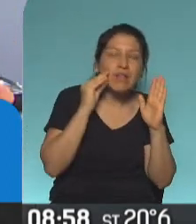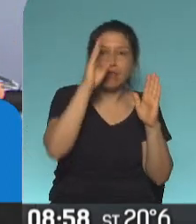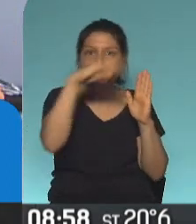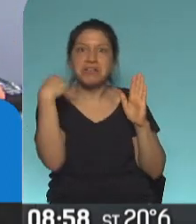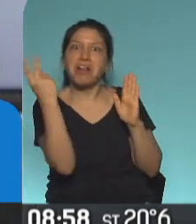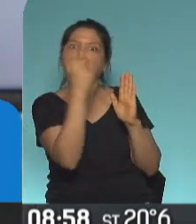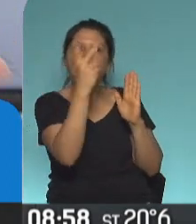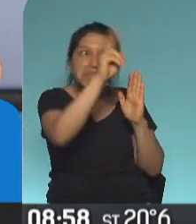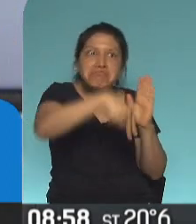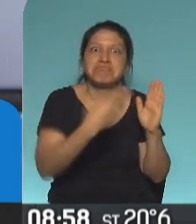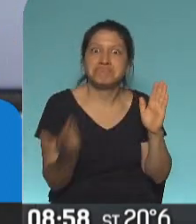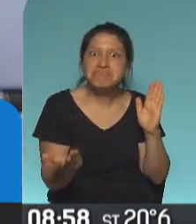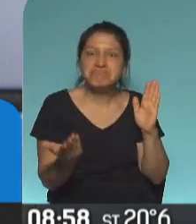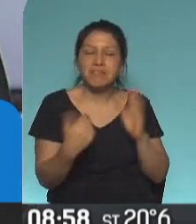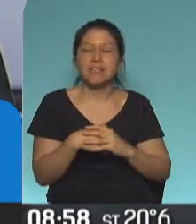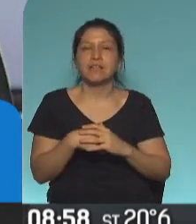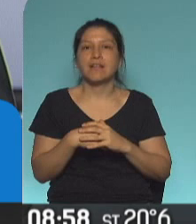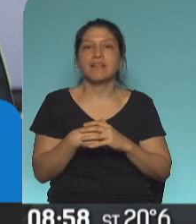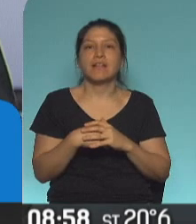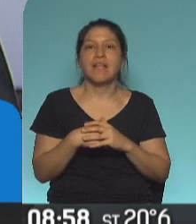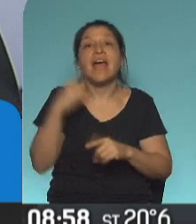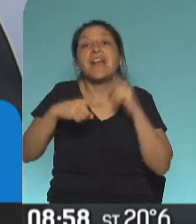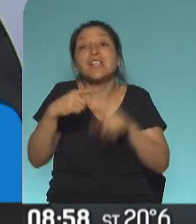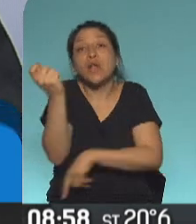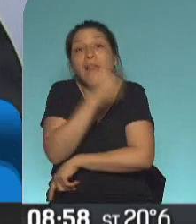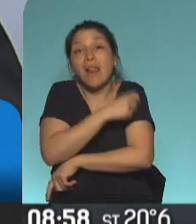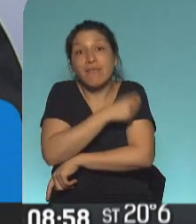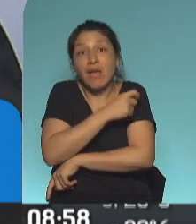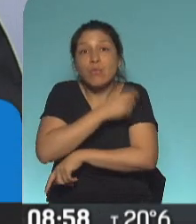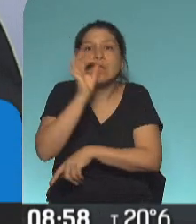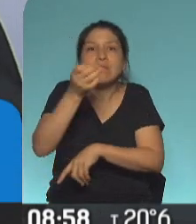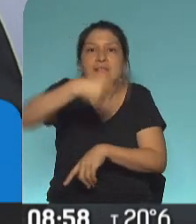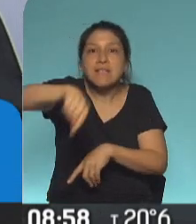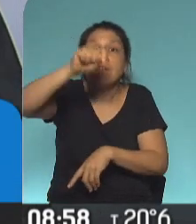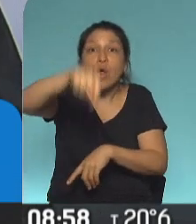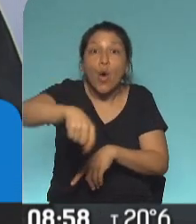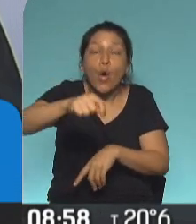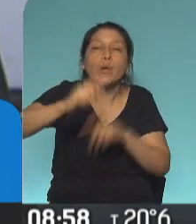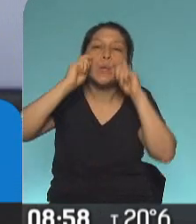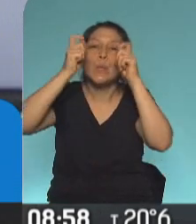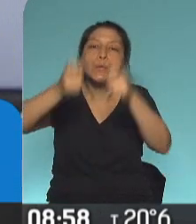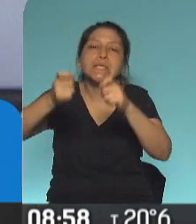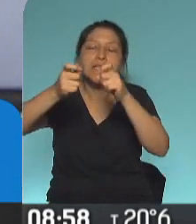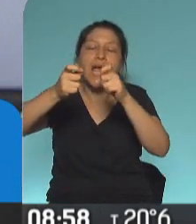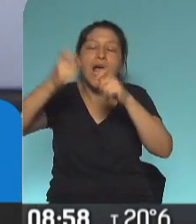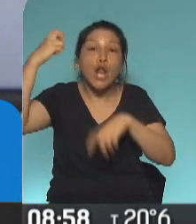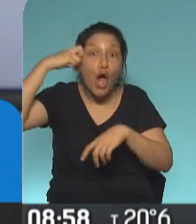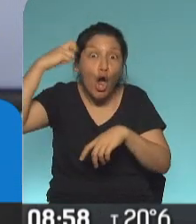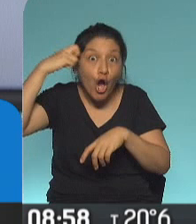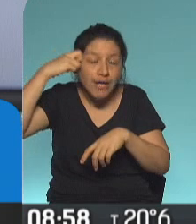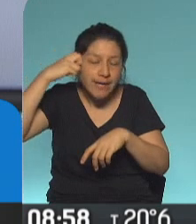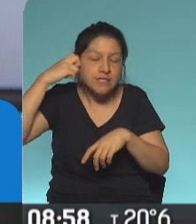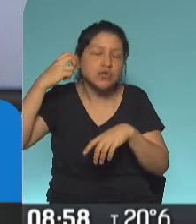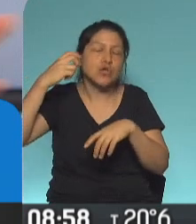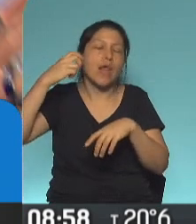y a propósito de la vacuna para cerrar hay que decir que iba a estar ginés gonzález garcía el ministro de salud en la comisión de salud precisamente